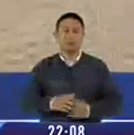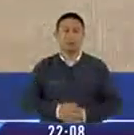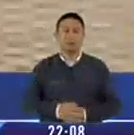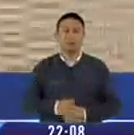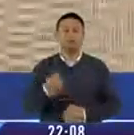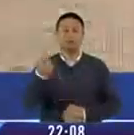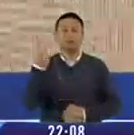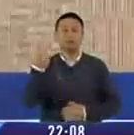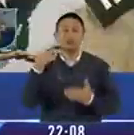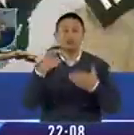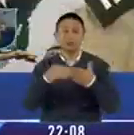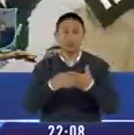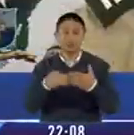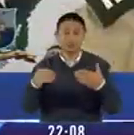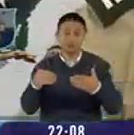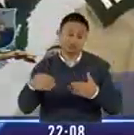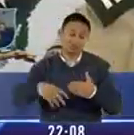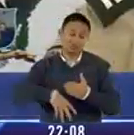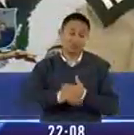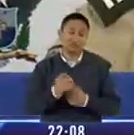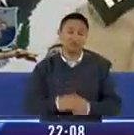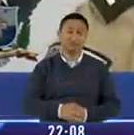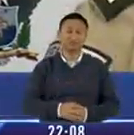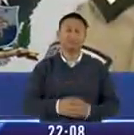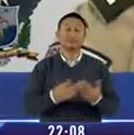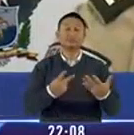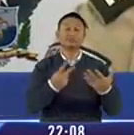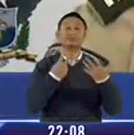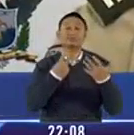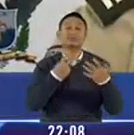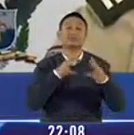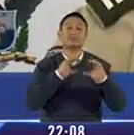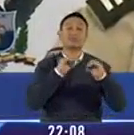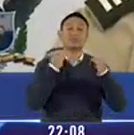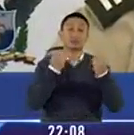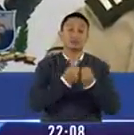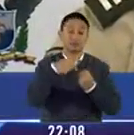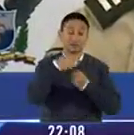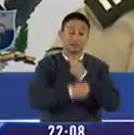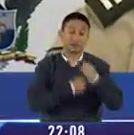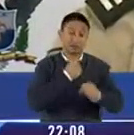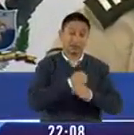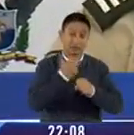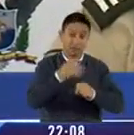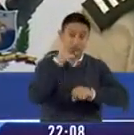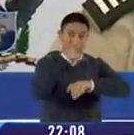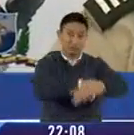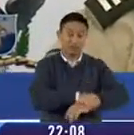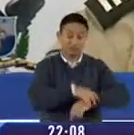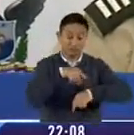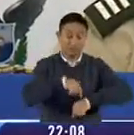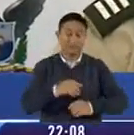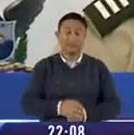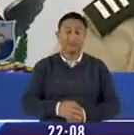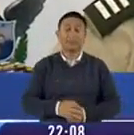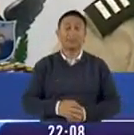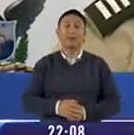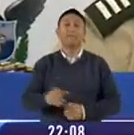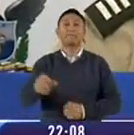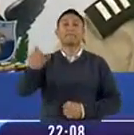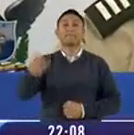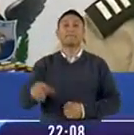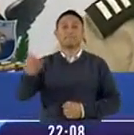llevó $2,000. Es la séptima organización que va en el año que ha sido capturada. En su mayoría,